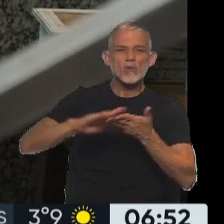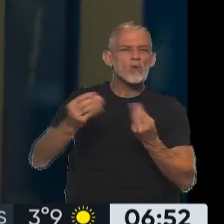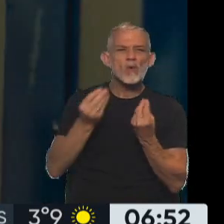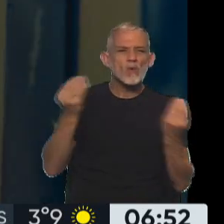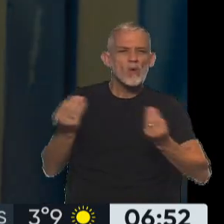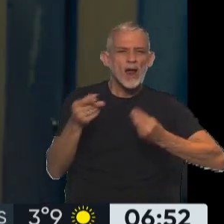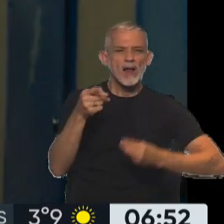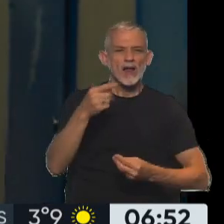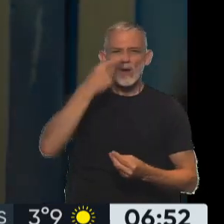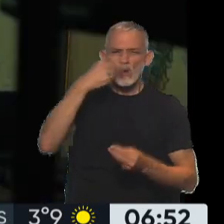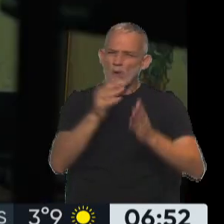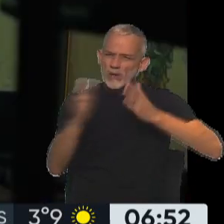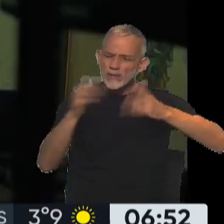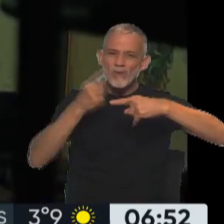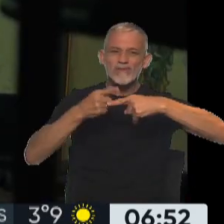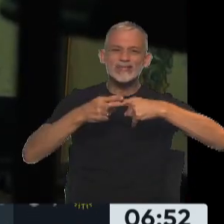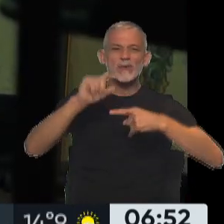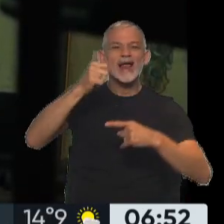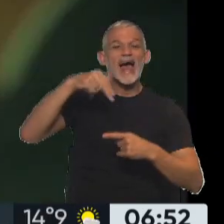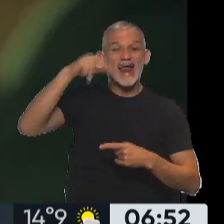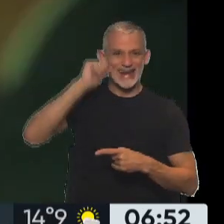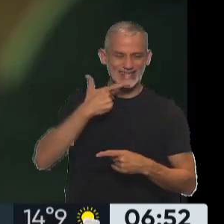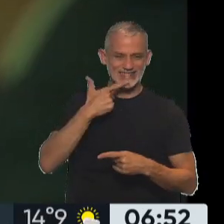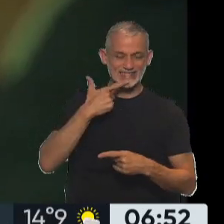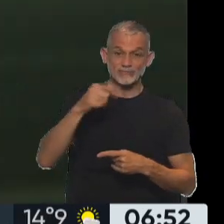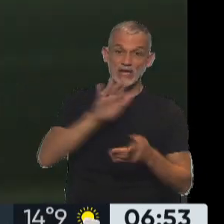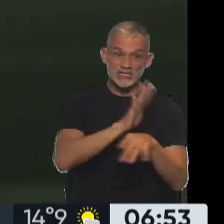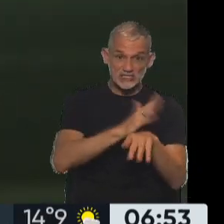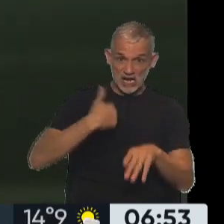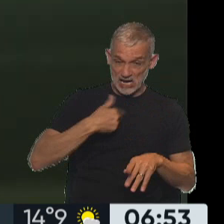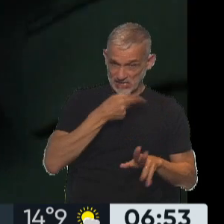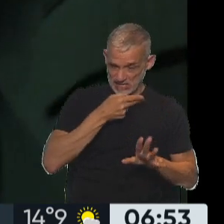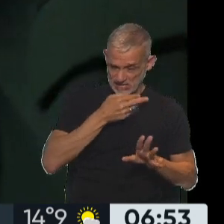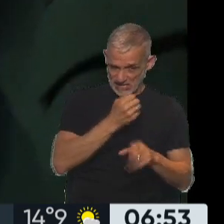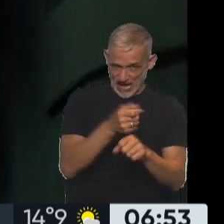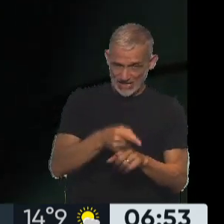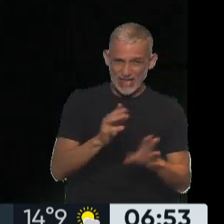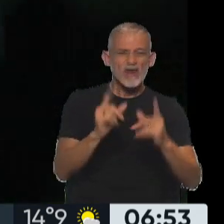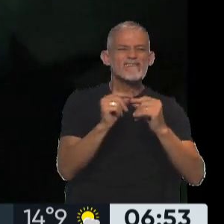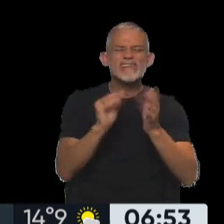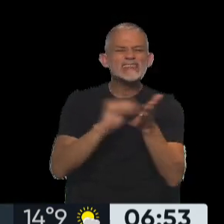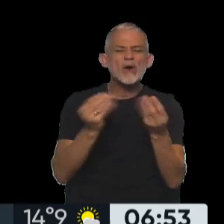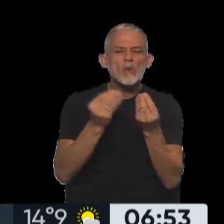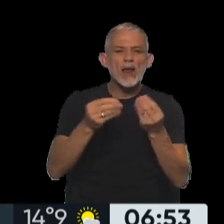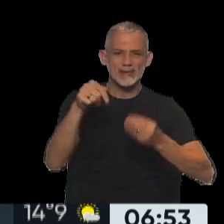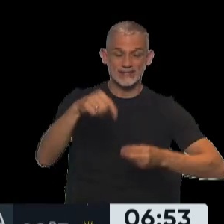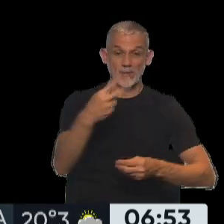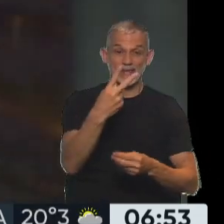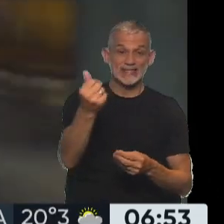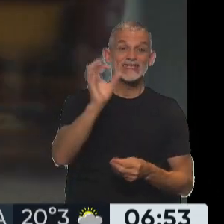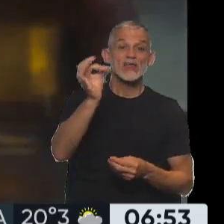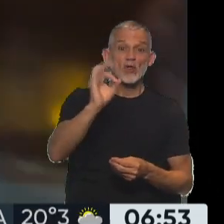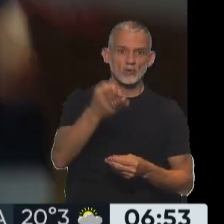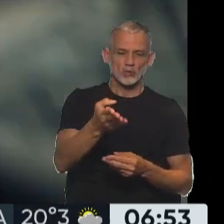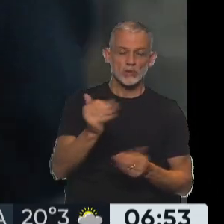última edición del festival de can no se estrenó en cines de Argentina esa la fecha de estreno será este 26 de octubre